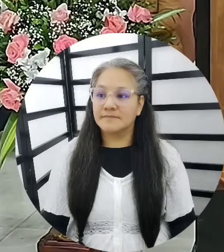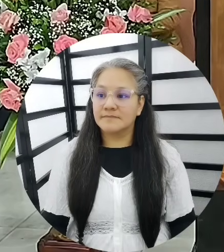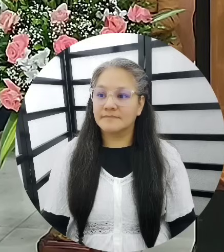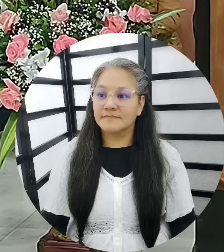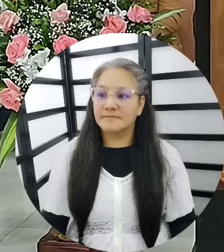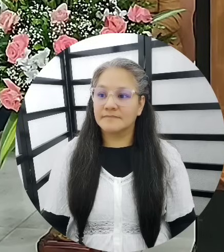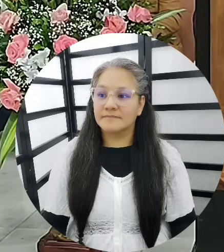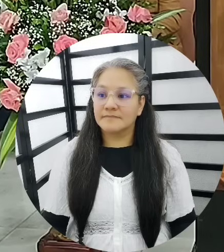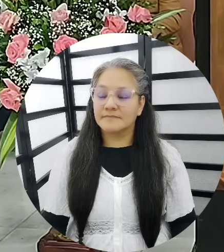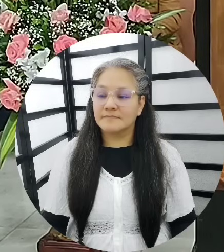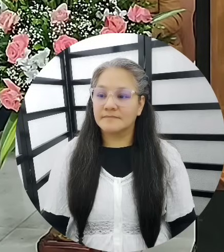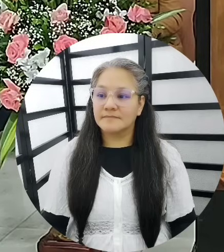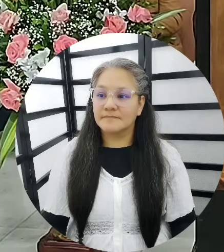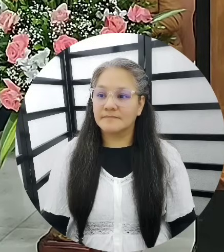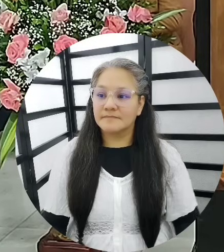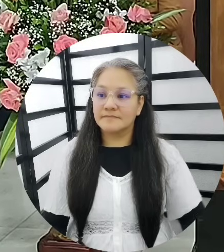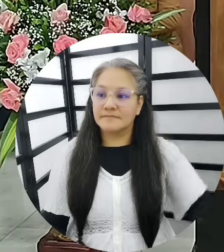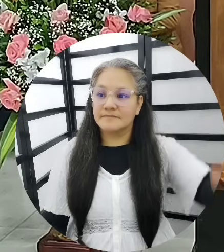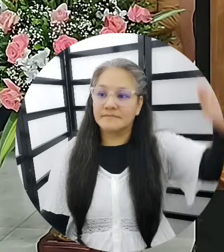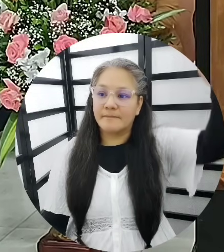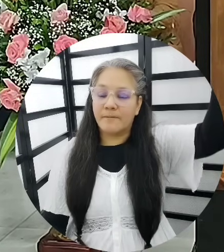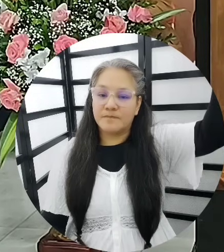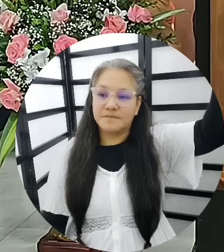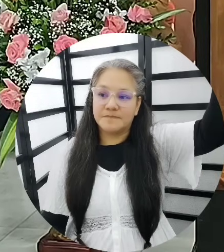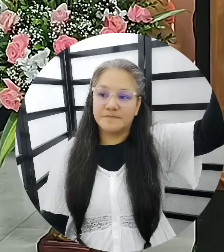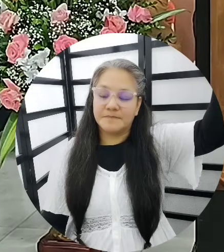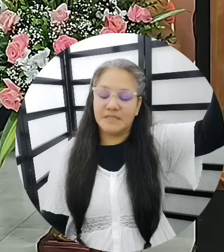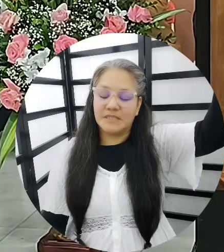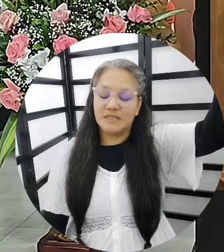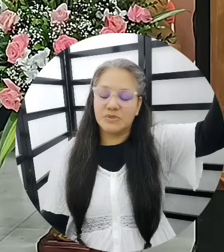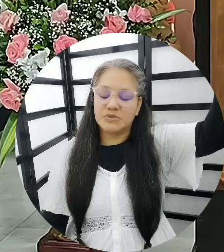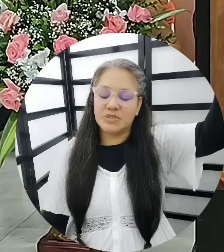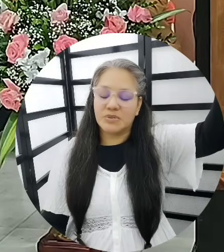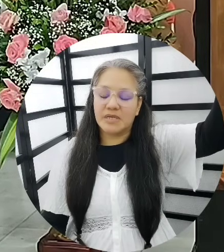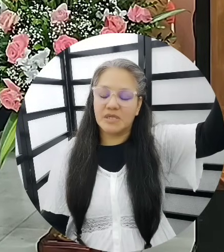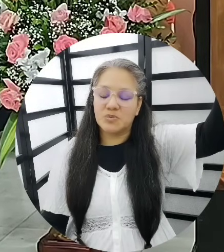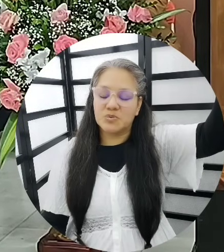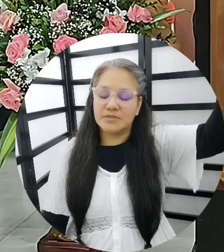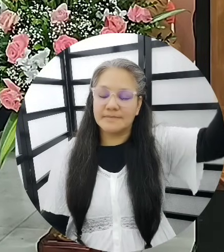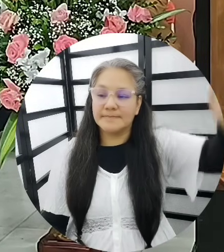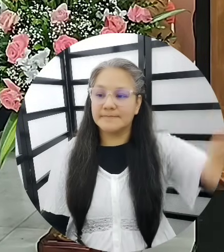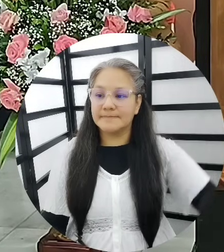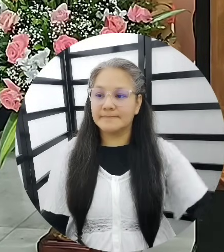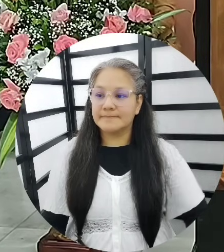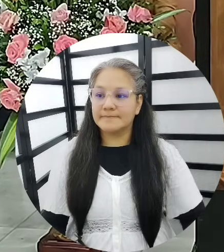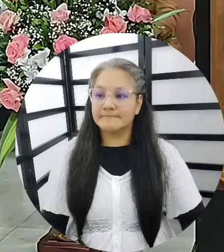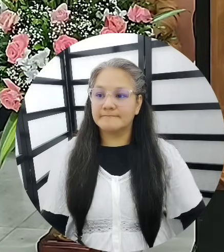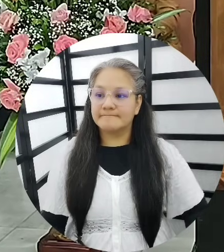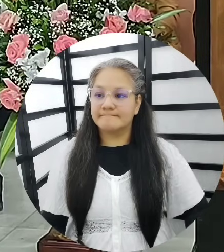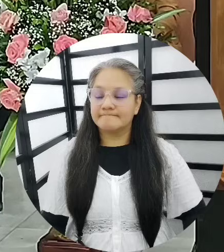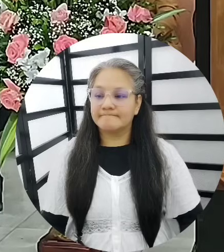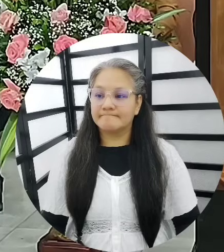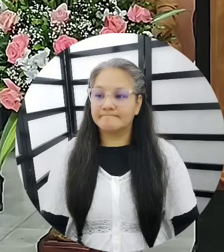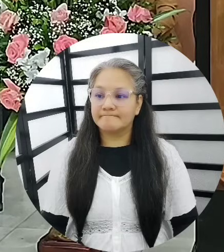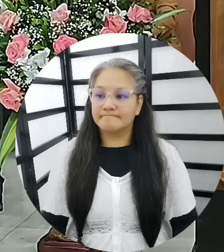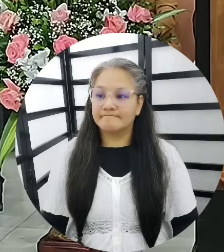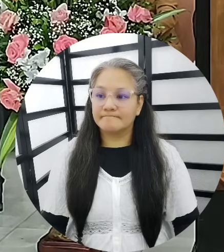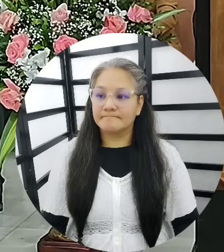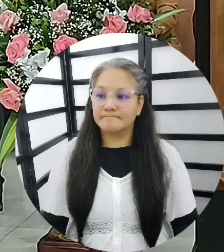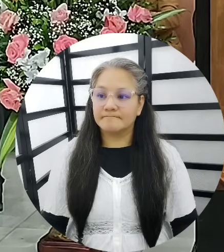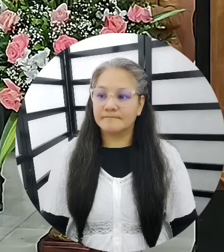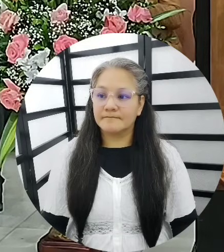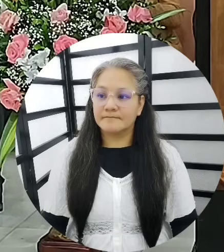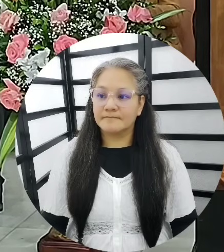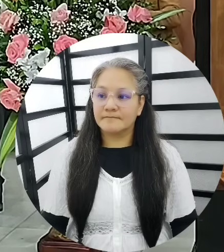lo levantó. Gloria a Dios, lo sacó de ese ciénego donde estaba y lo colocó sobre